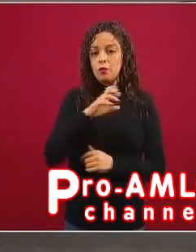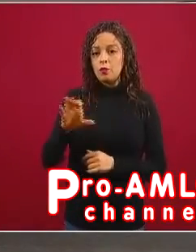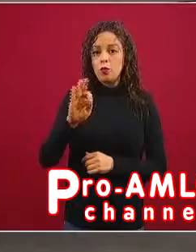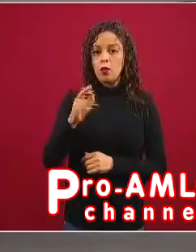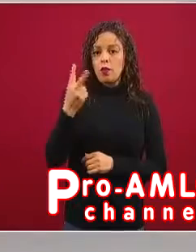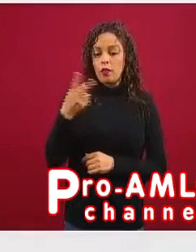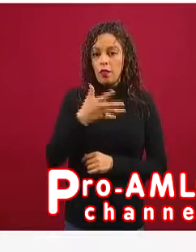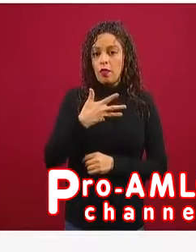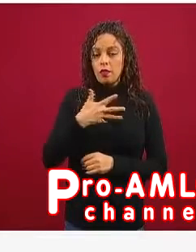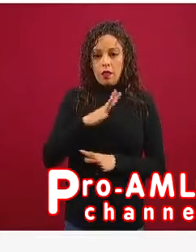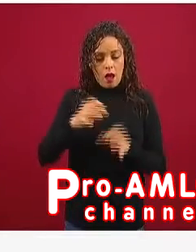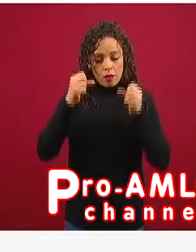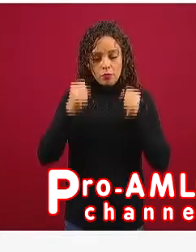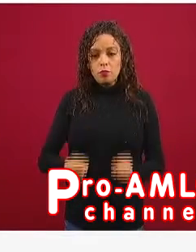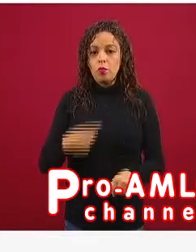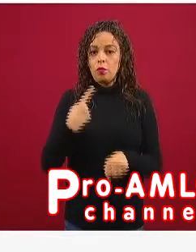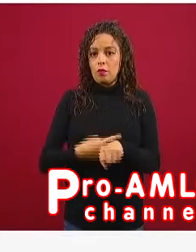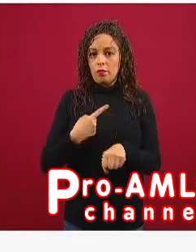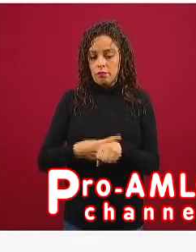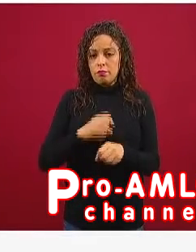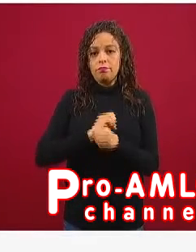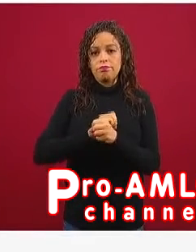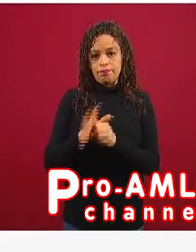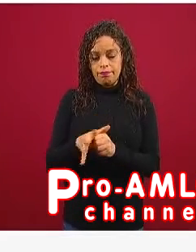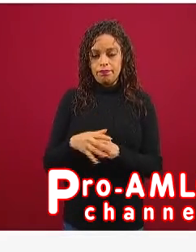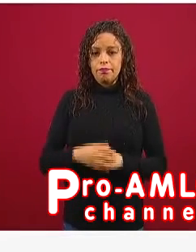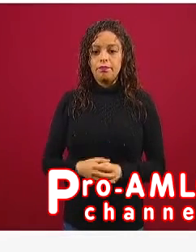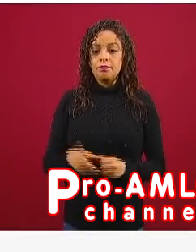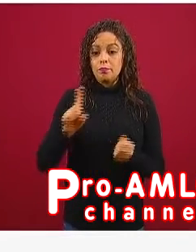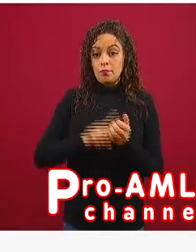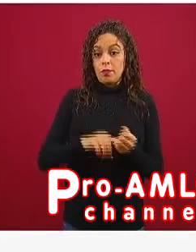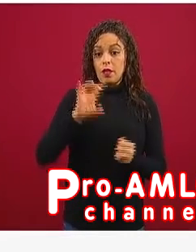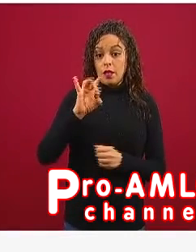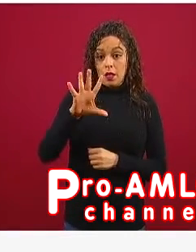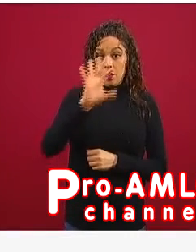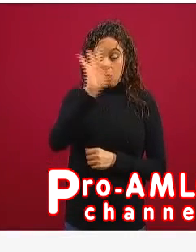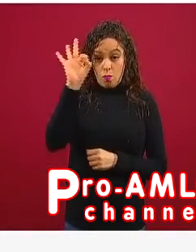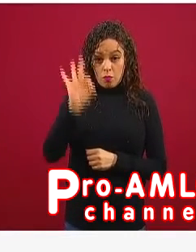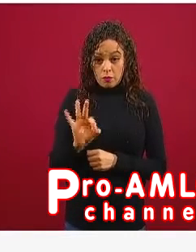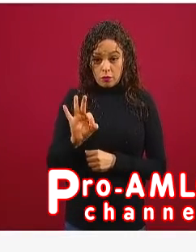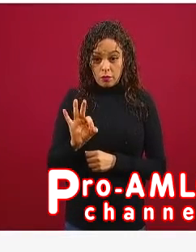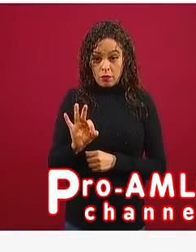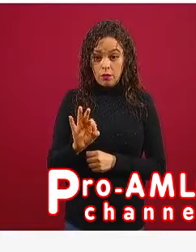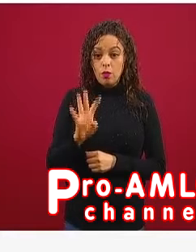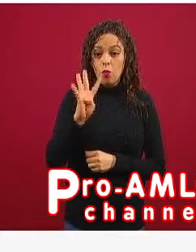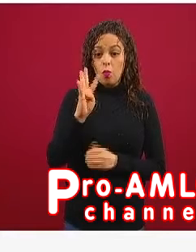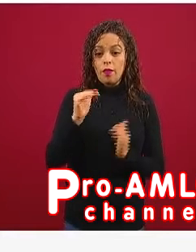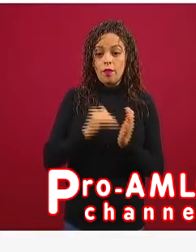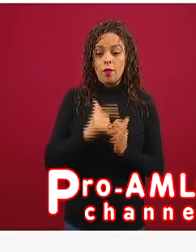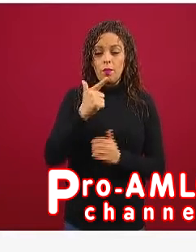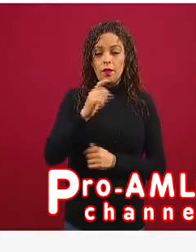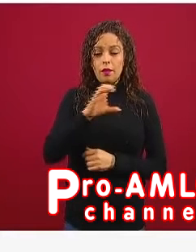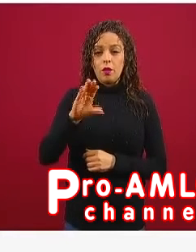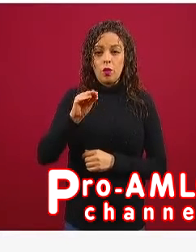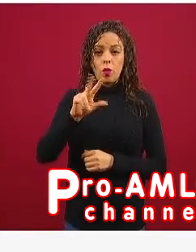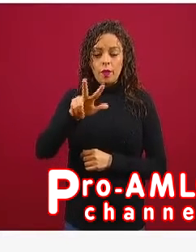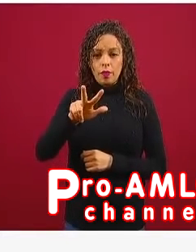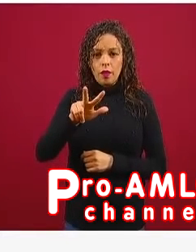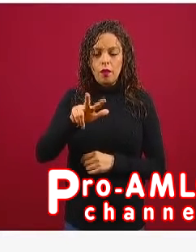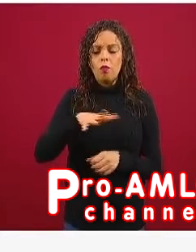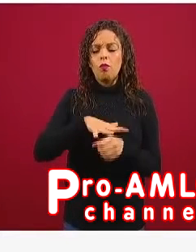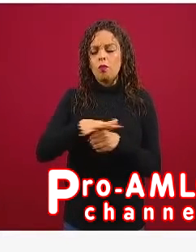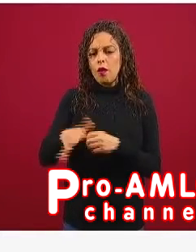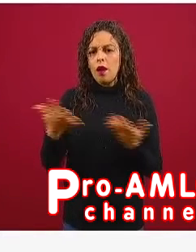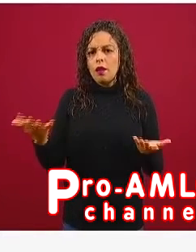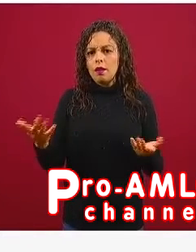13.842 casos confirmados, el 35% de estos, o sea 4.798, son los que representan